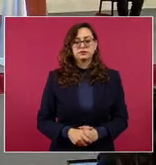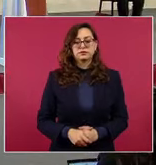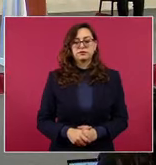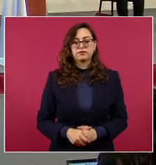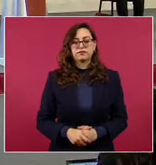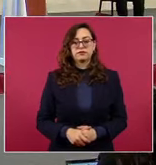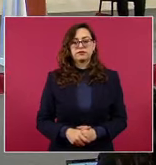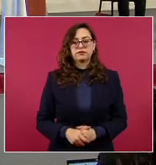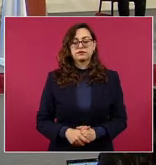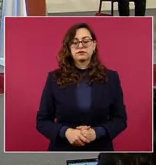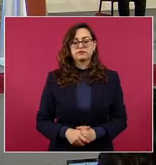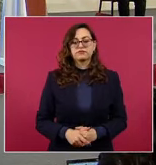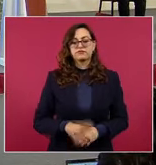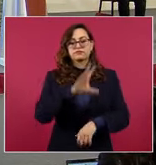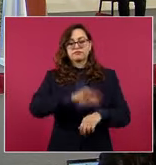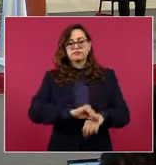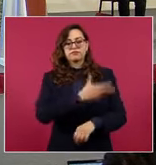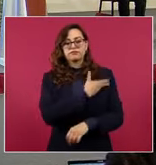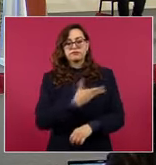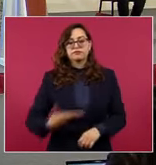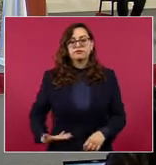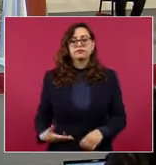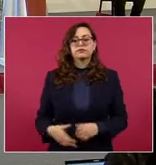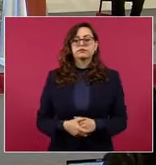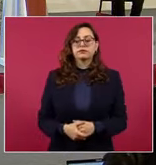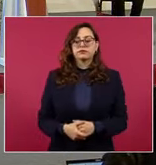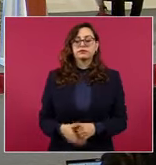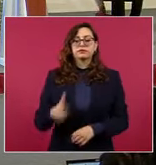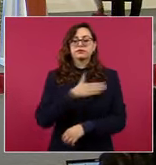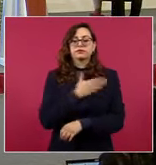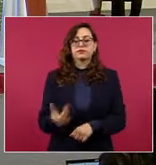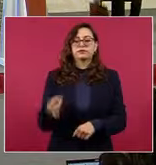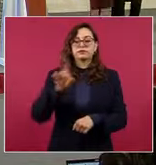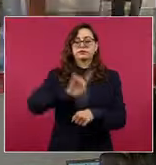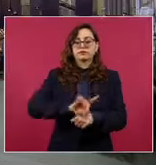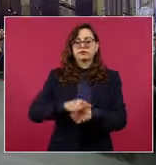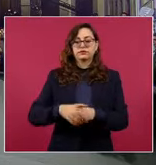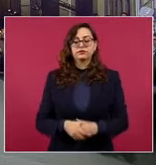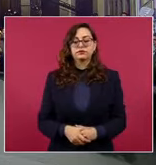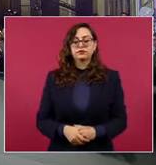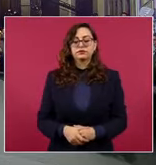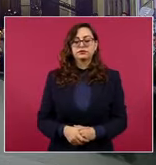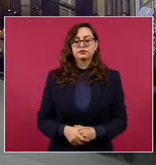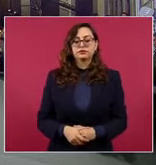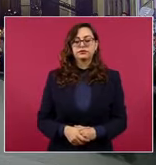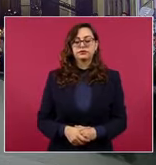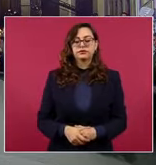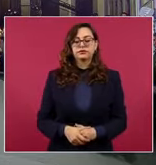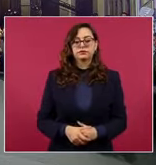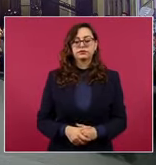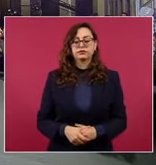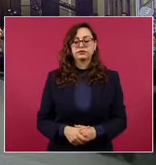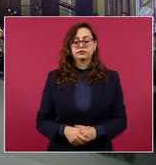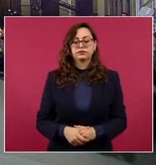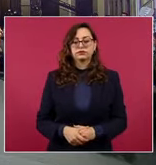Con su permiso, señor presidente, muy buenos días. A continuación, vamos a